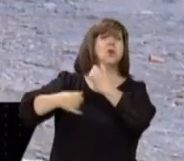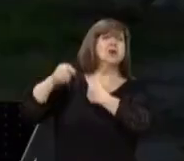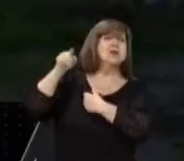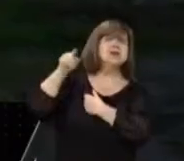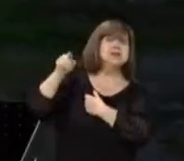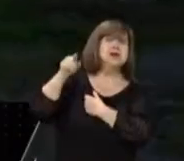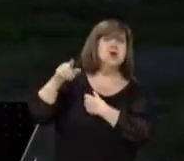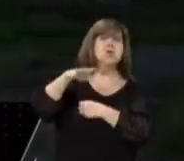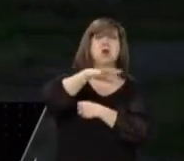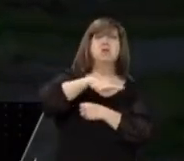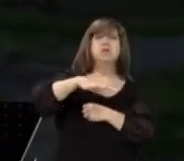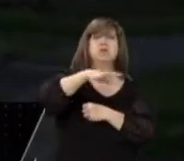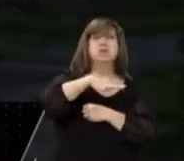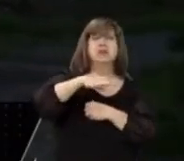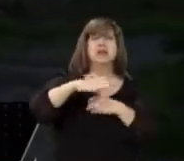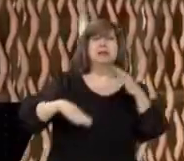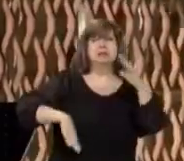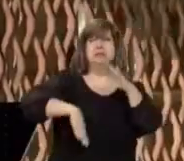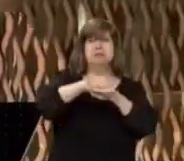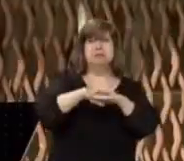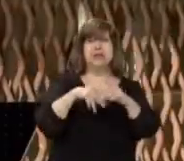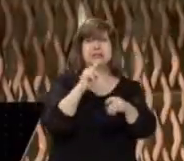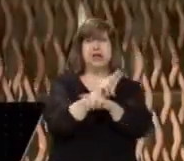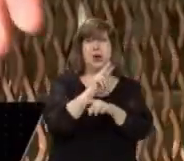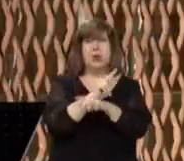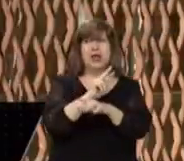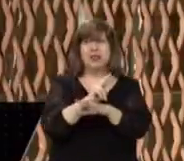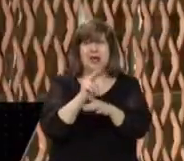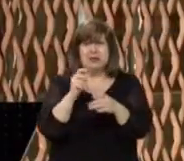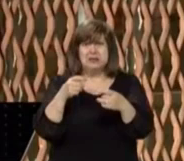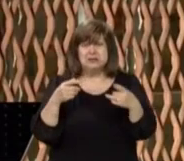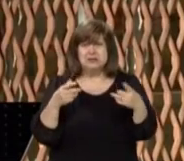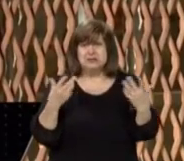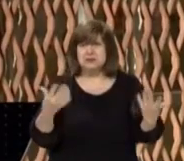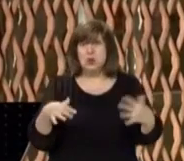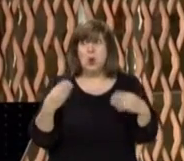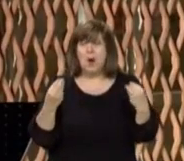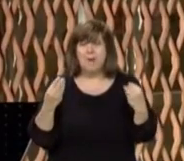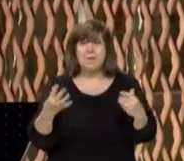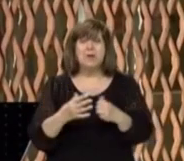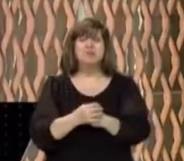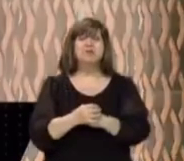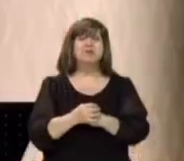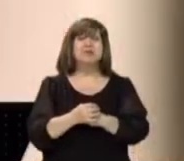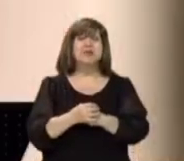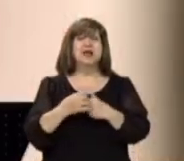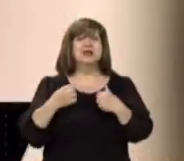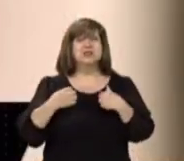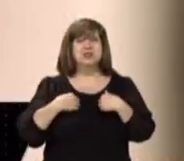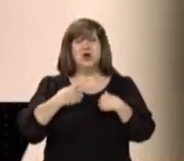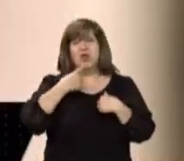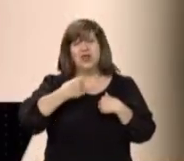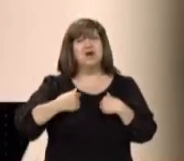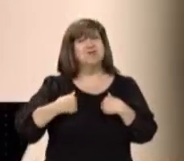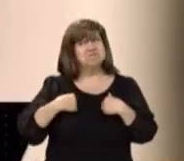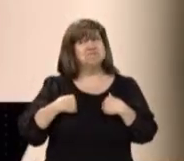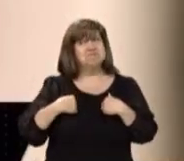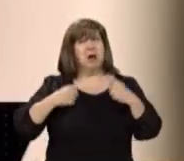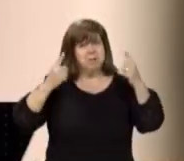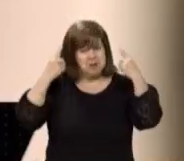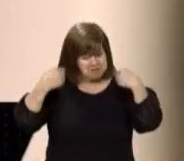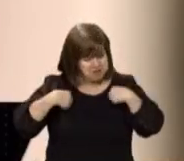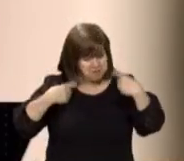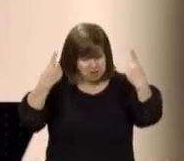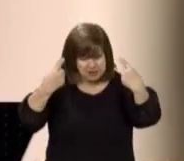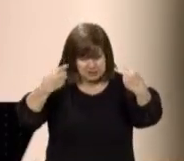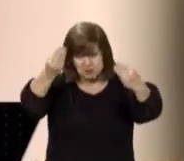cómo es estar en el sector de máxima seguridad. Y me felicito a mí mismo también porque las